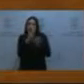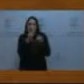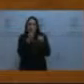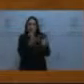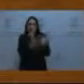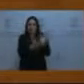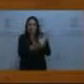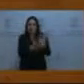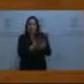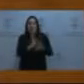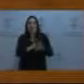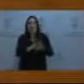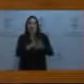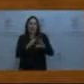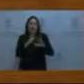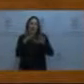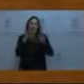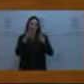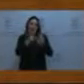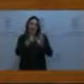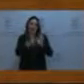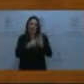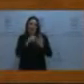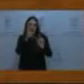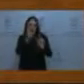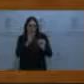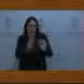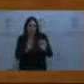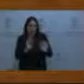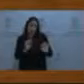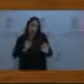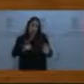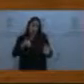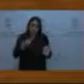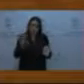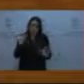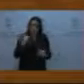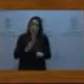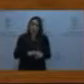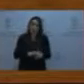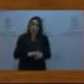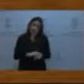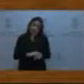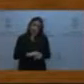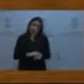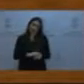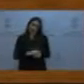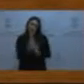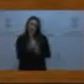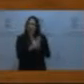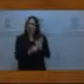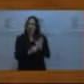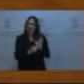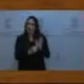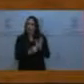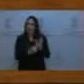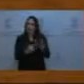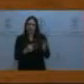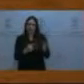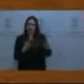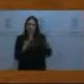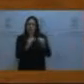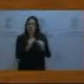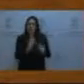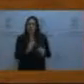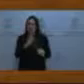a la Infancia que usted preside. Casualidad. A simple vista, los datos no nos encajan con lo que usted nos facilitaba a